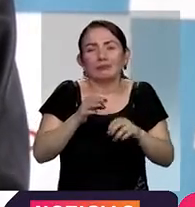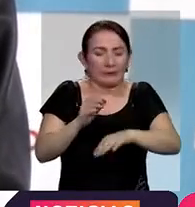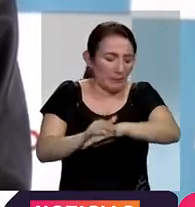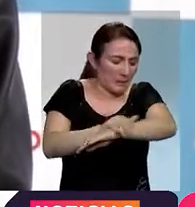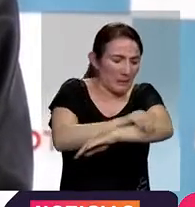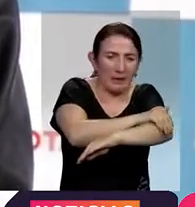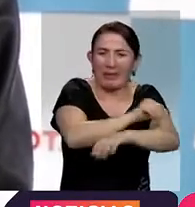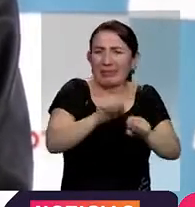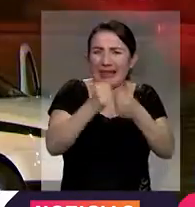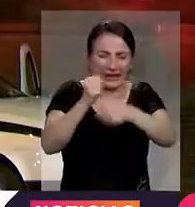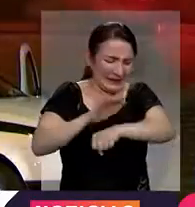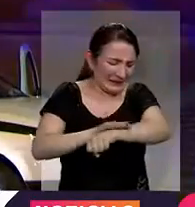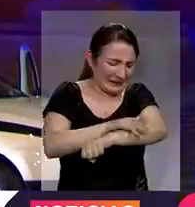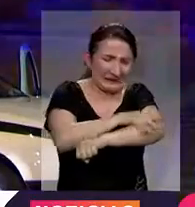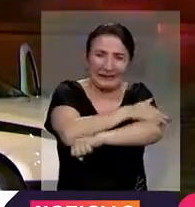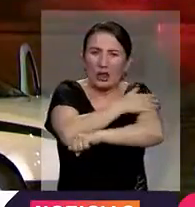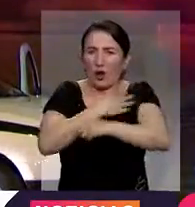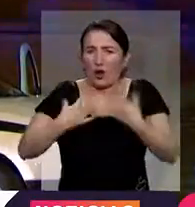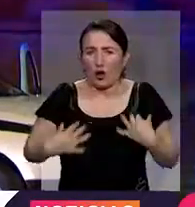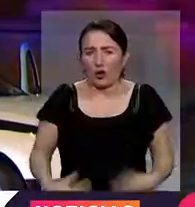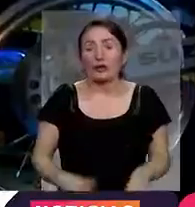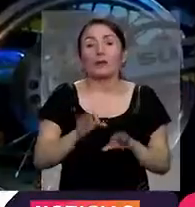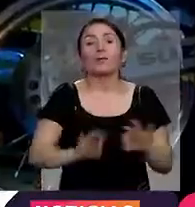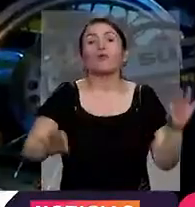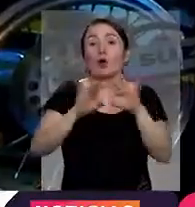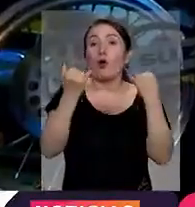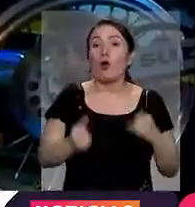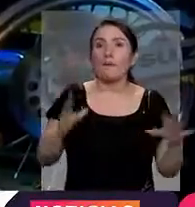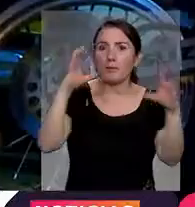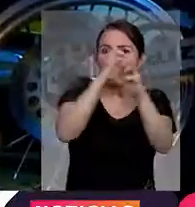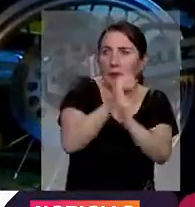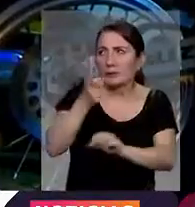contaminar las quemaduras. Los operativos esta noche serán